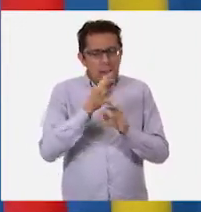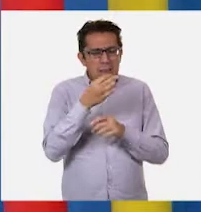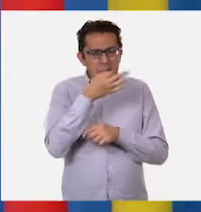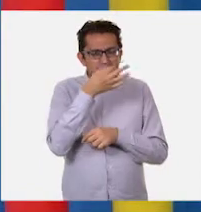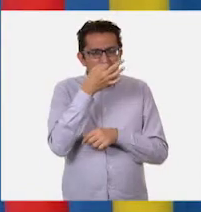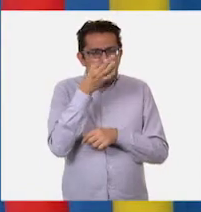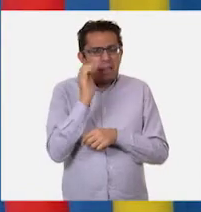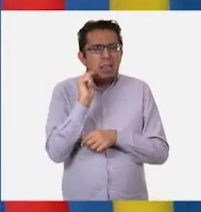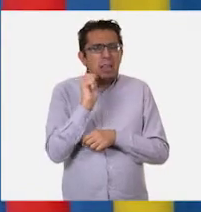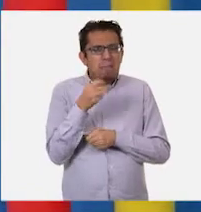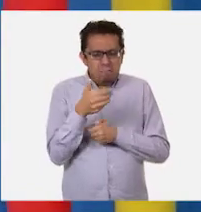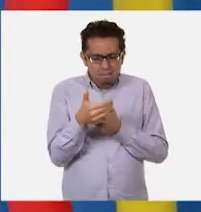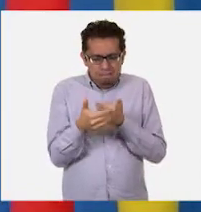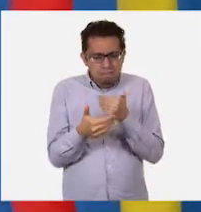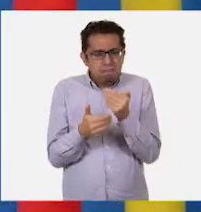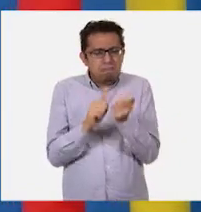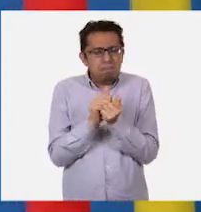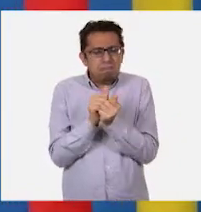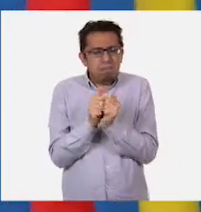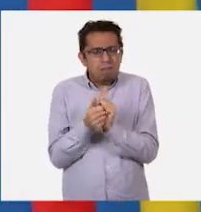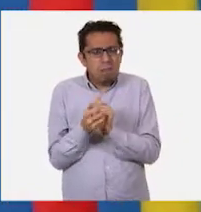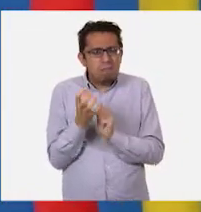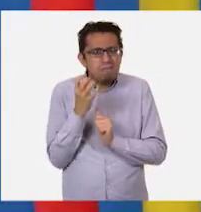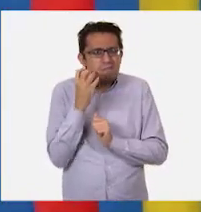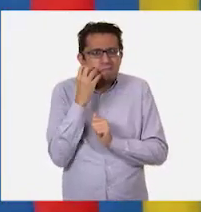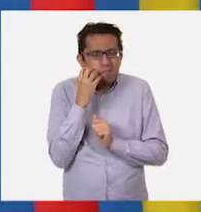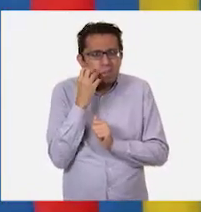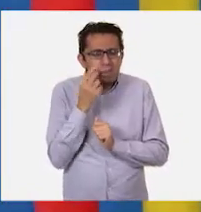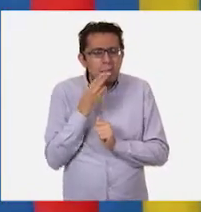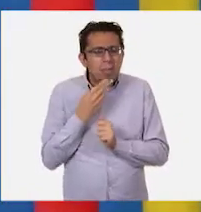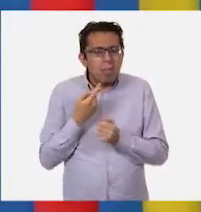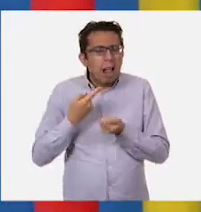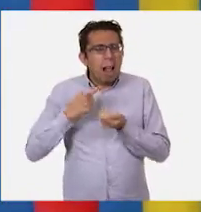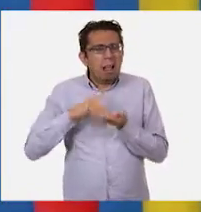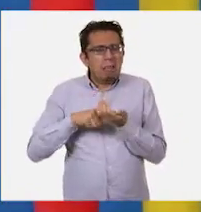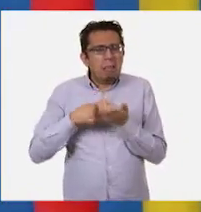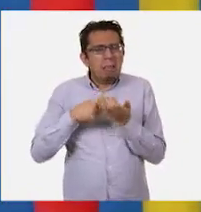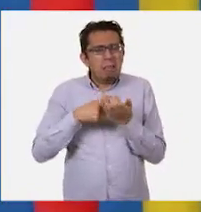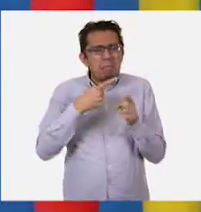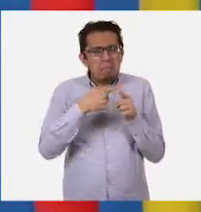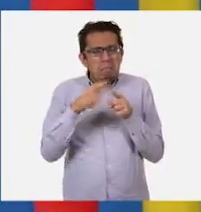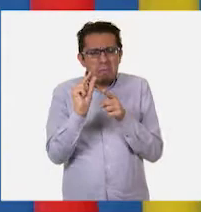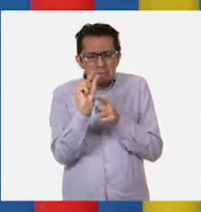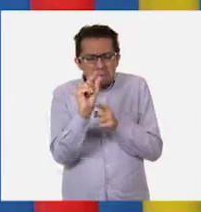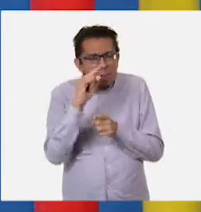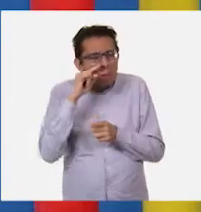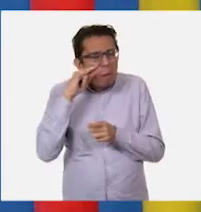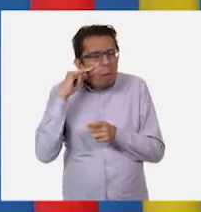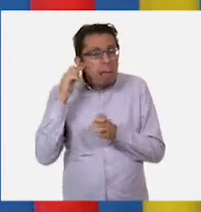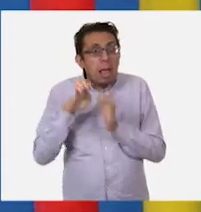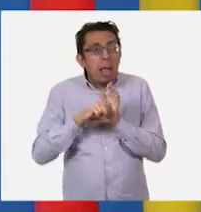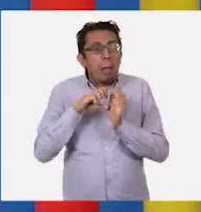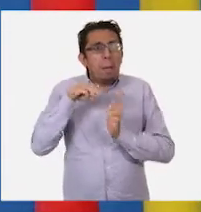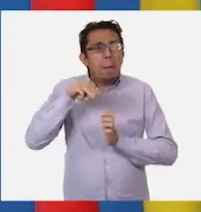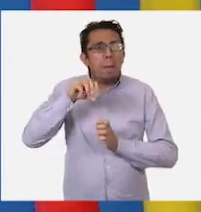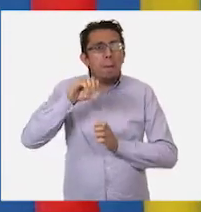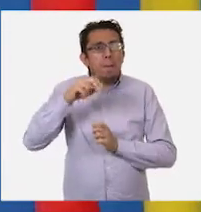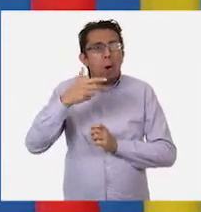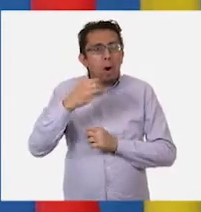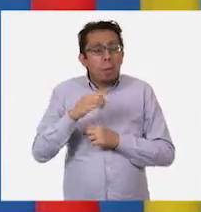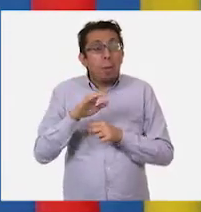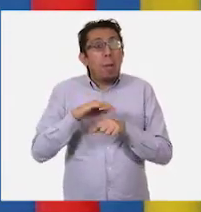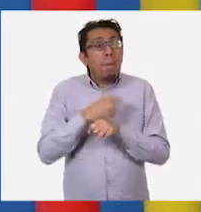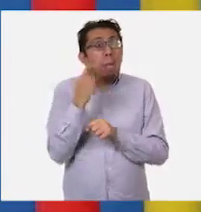fresa está en proceso de descomposición y que se está llenando de microorganismos como el moho, ¿no? Debido a que